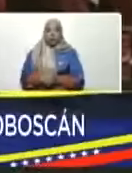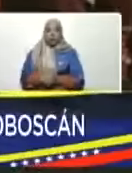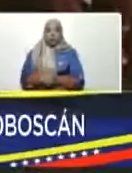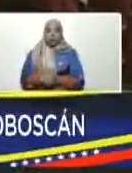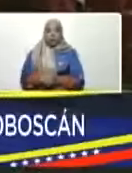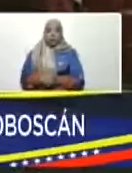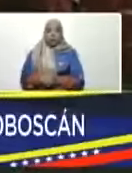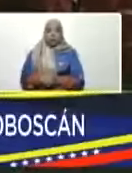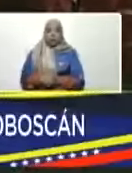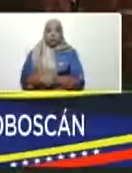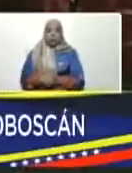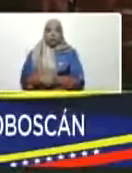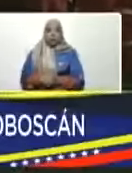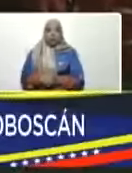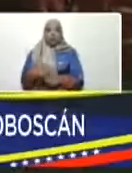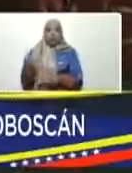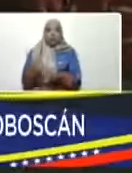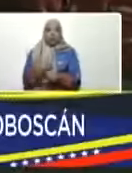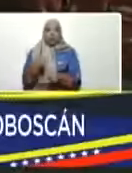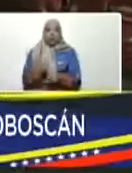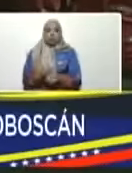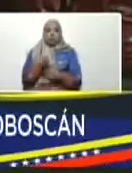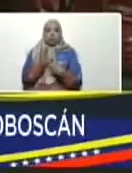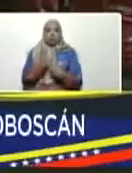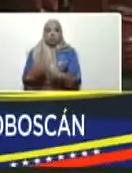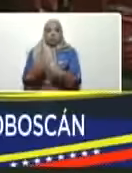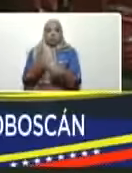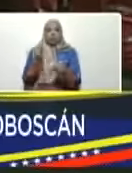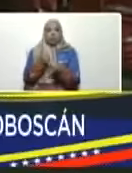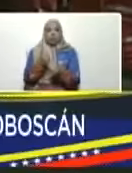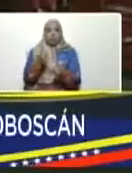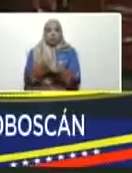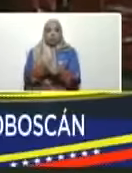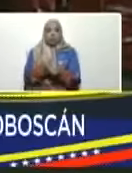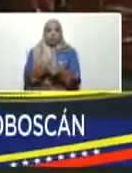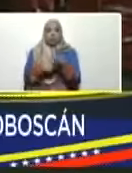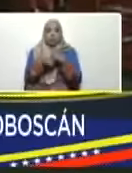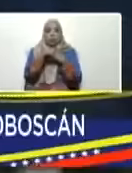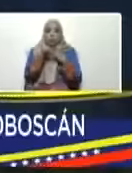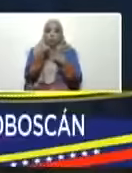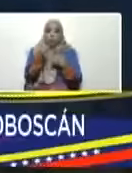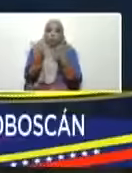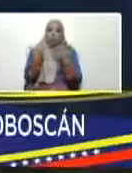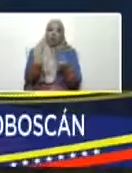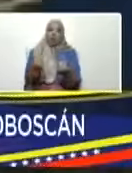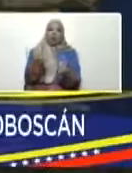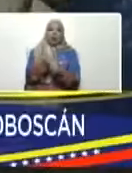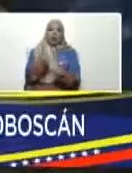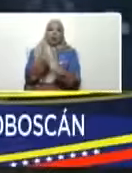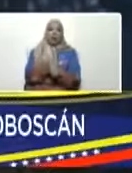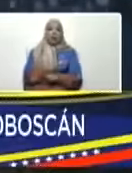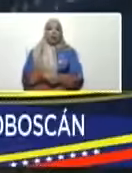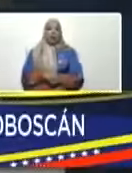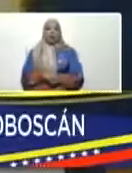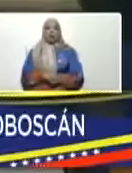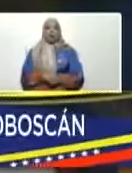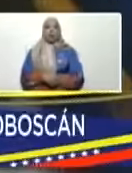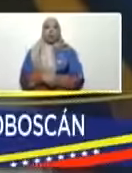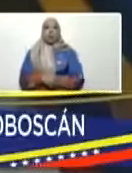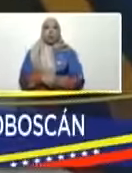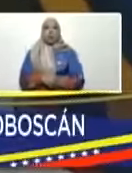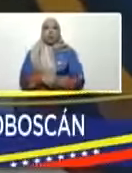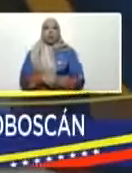Acá lo invitamos a tomar la muestra de crudo ya saliendo hacia el terminal de embarque Bajo